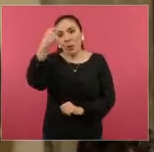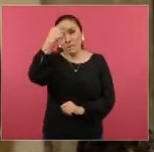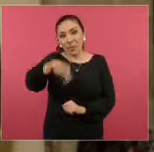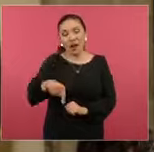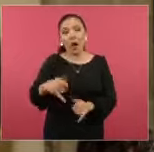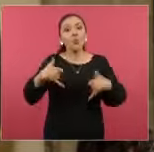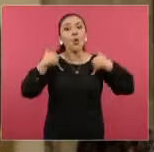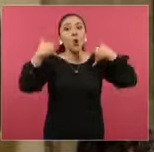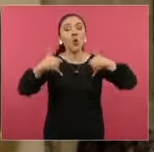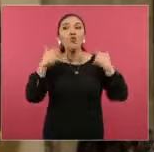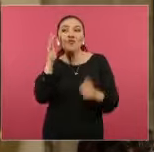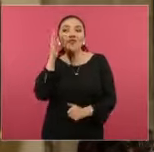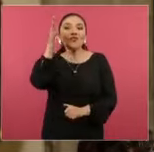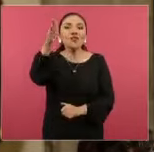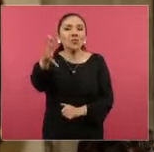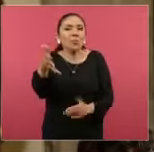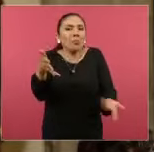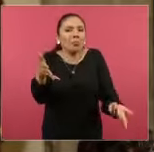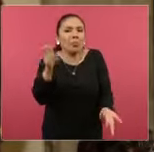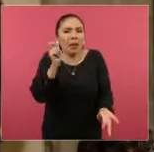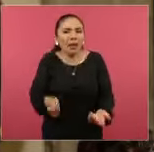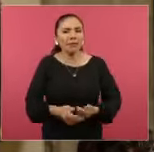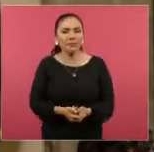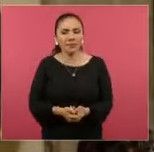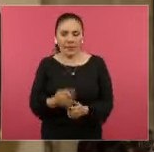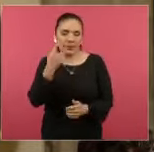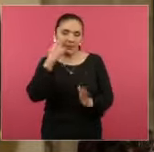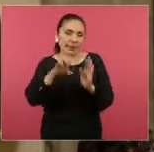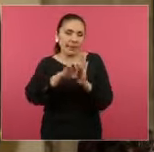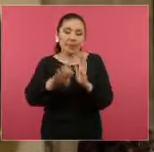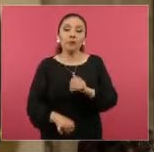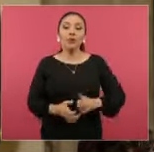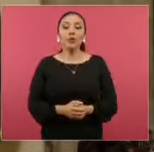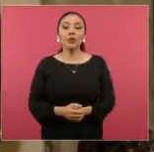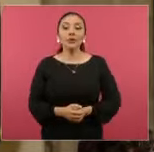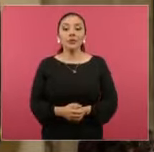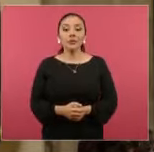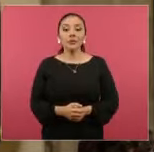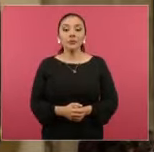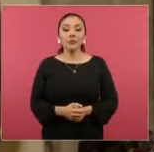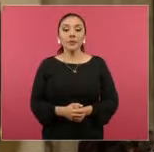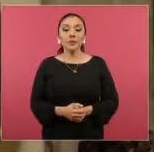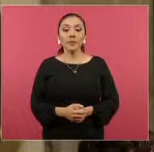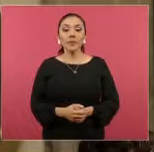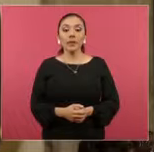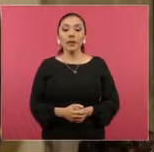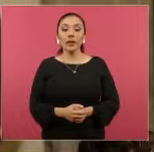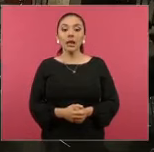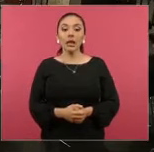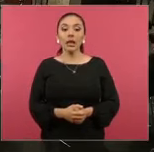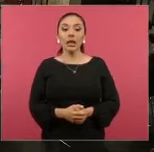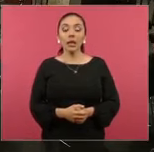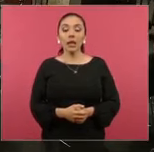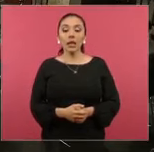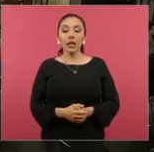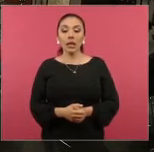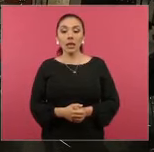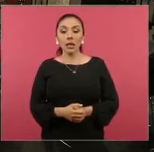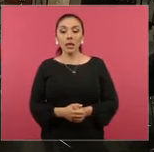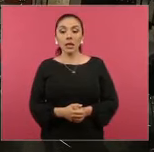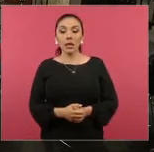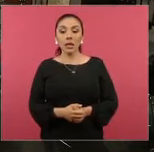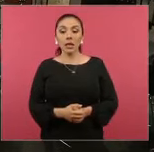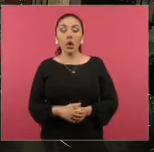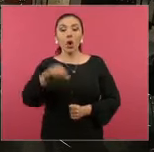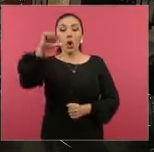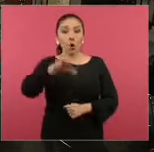en la juventud? Por ejemplo, tenemos que hoy se